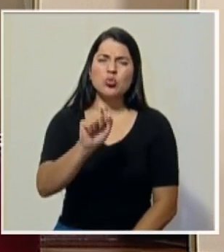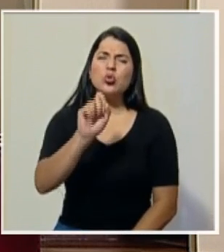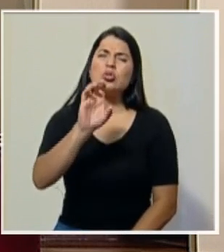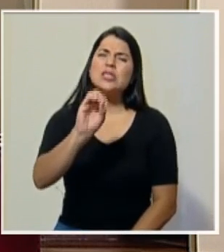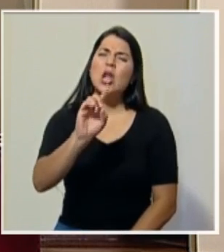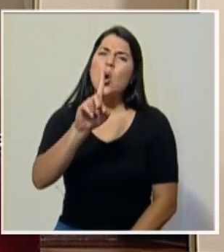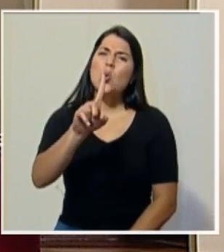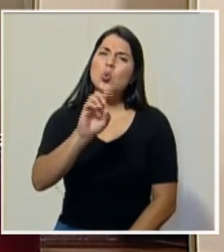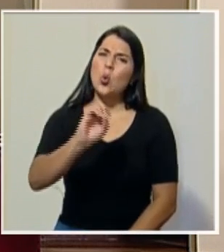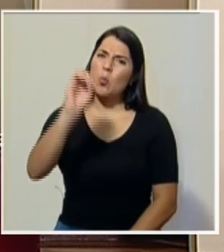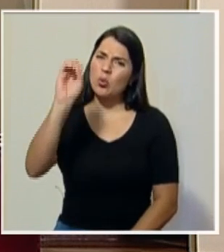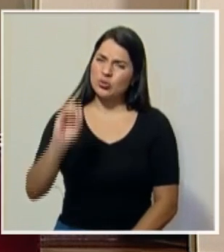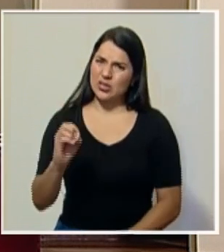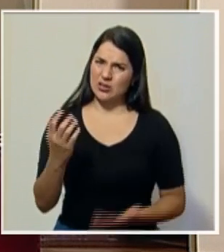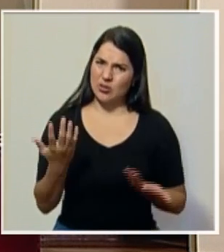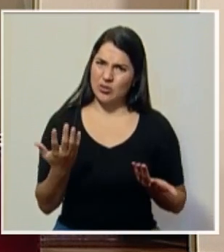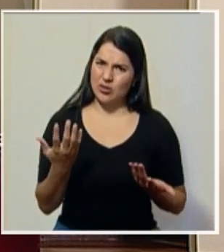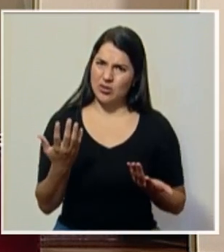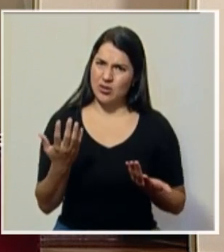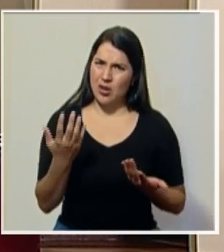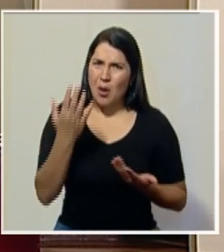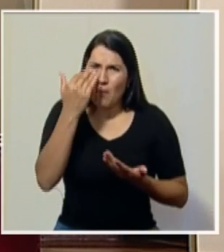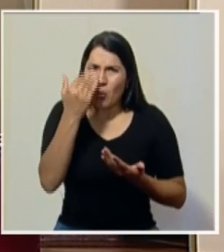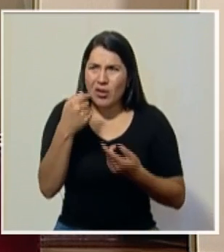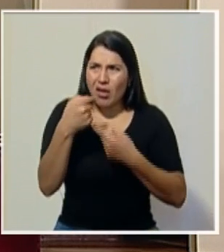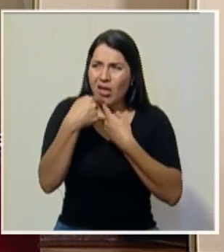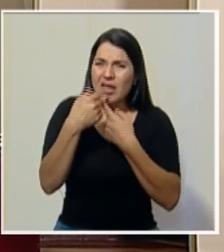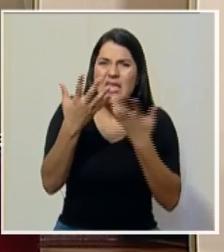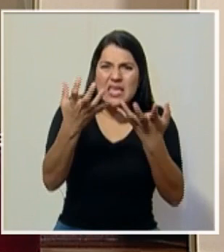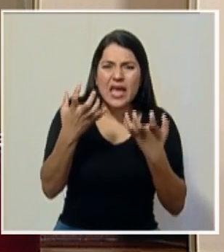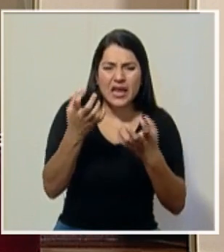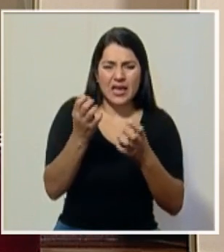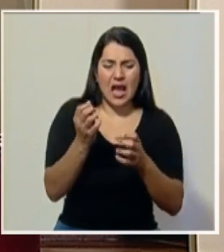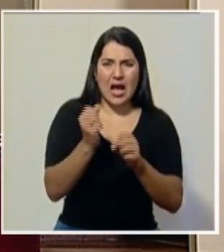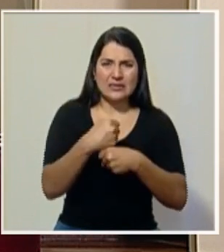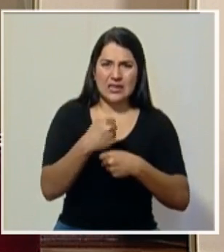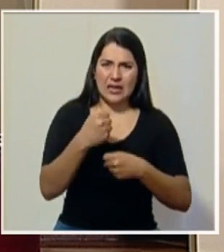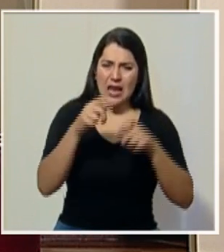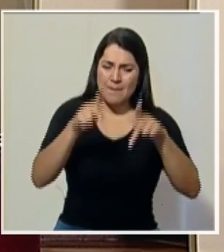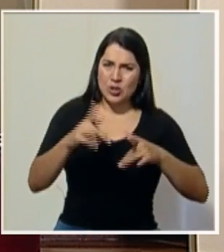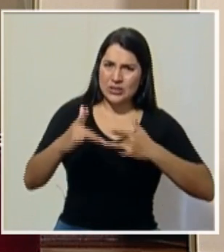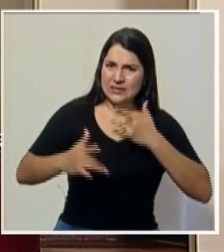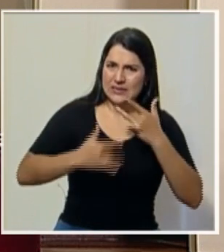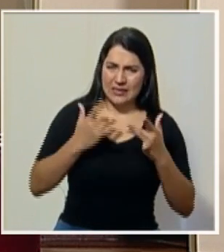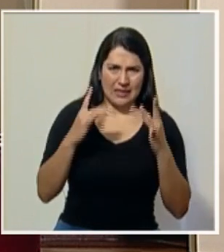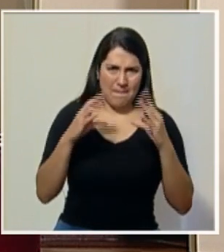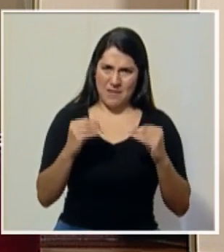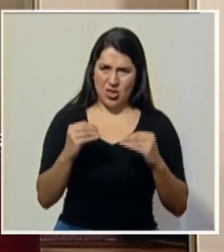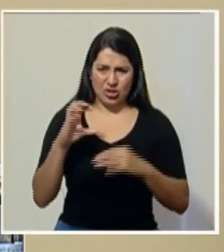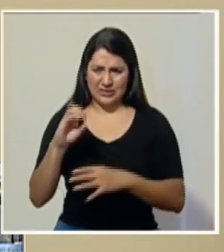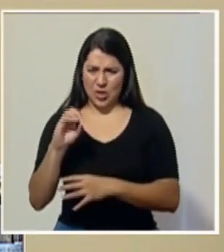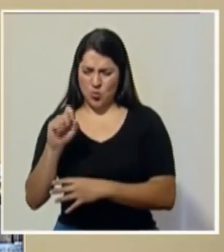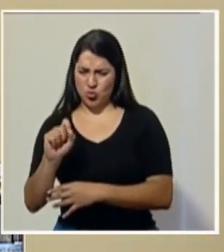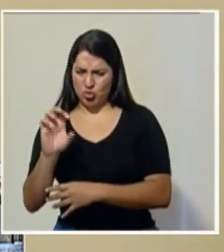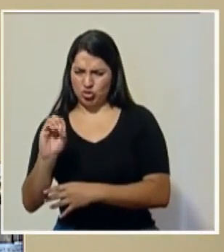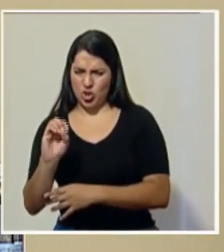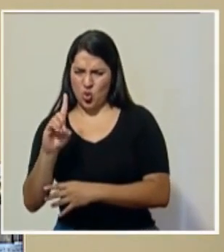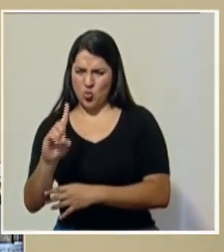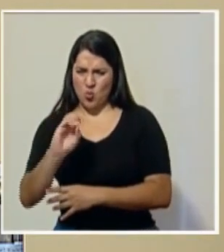0.01%? ¿Por qué meten tanto miedo? Y además ahora encierran a toda la familia sin